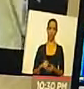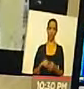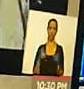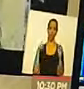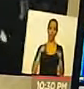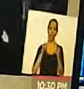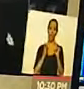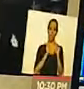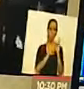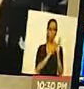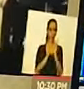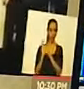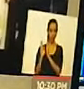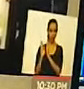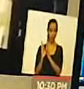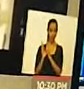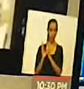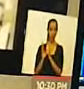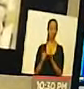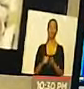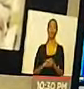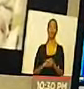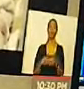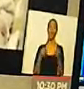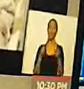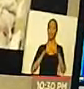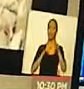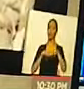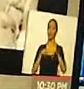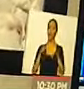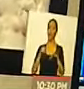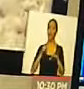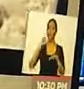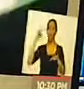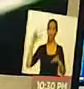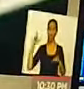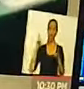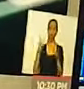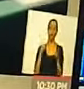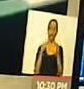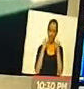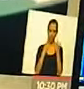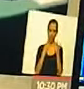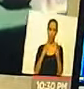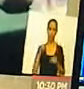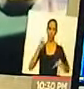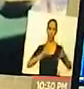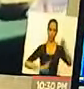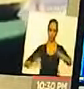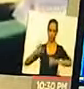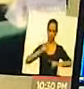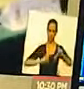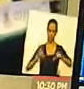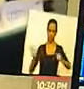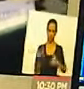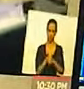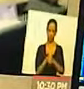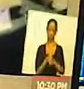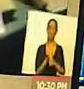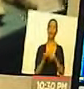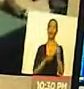orden y en los golpes de la estructura logística, hemos desmantelado un laboratorio para el procesamiento de cocaína con